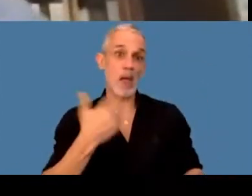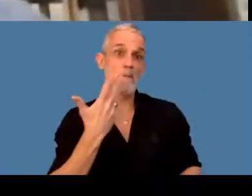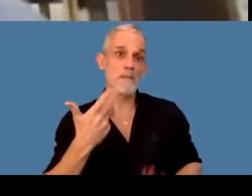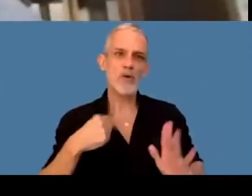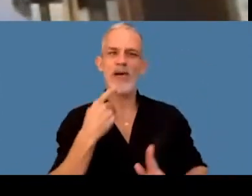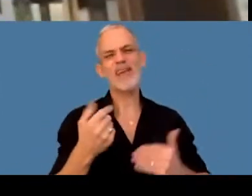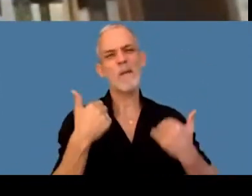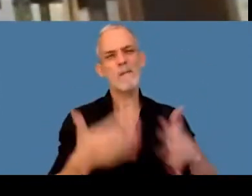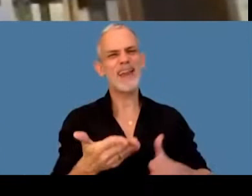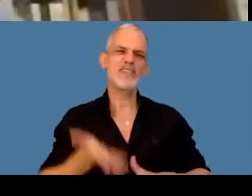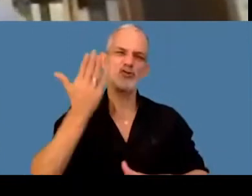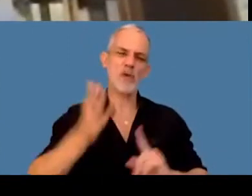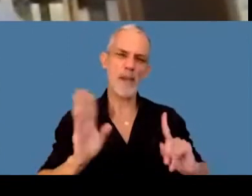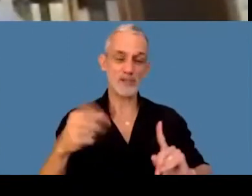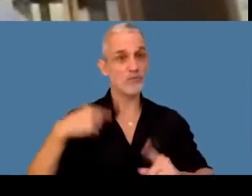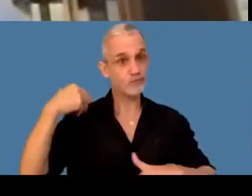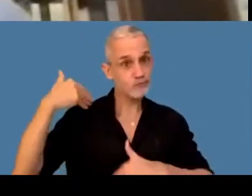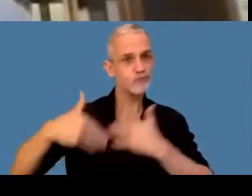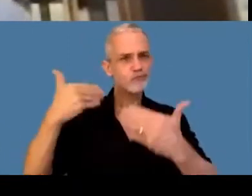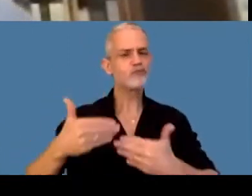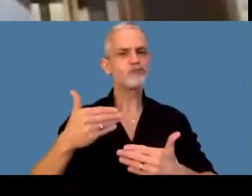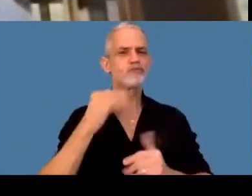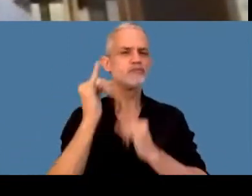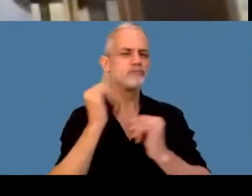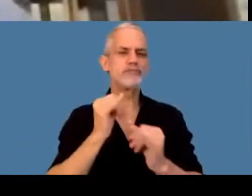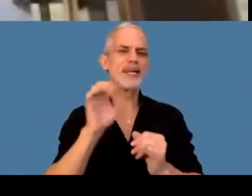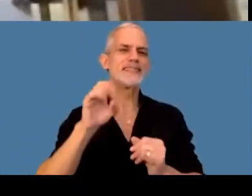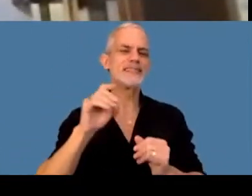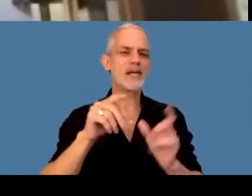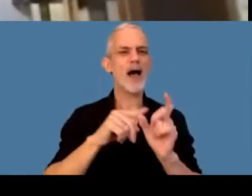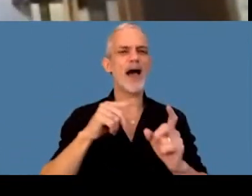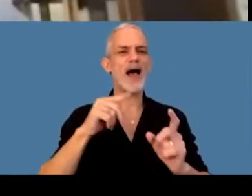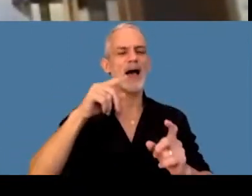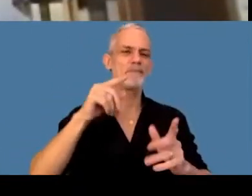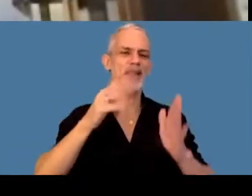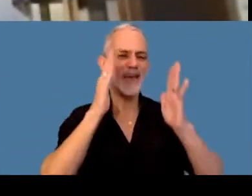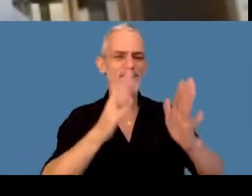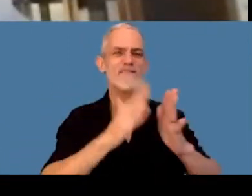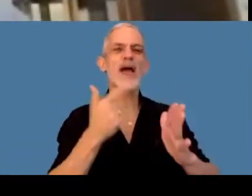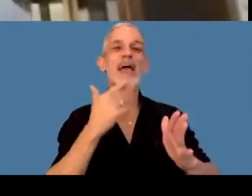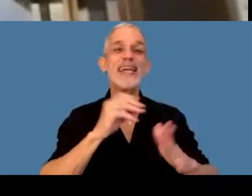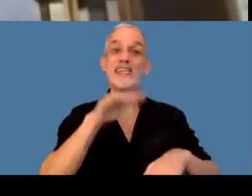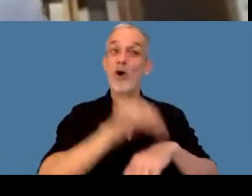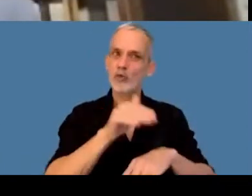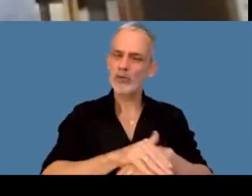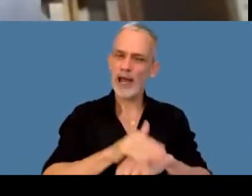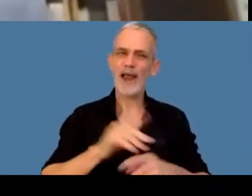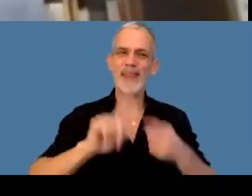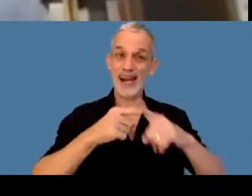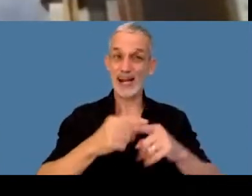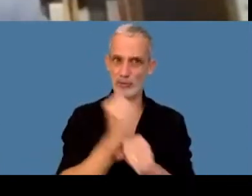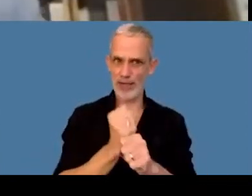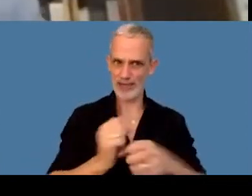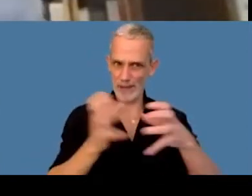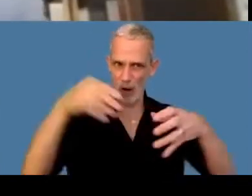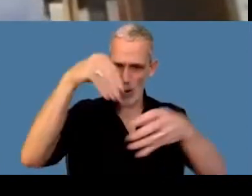que les comenté que yo vengo desarrollando un marco teórico que denomino el enfoque crítico tutelar de las relaciones laborales? Una forma de